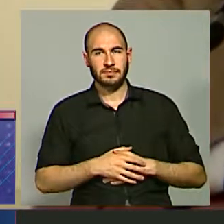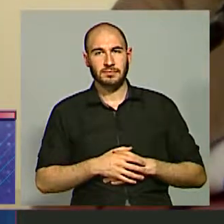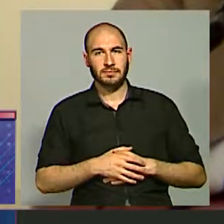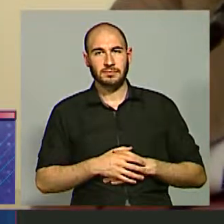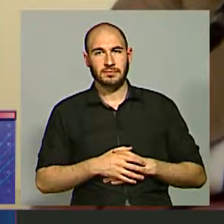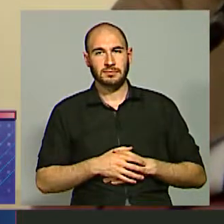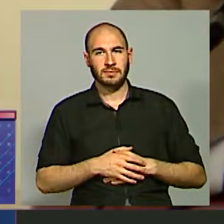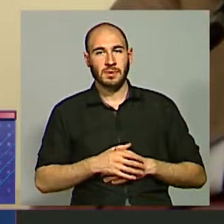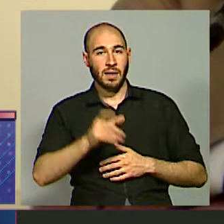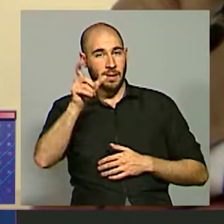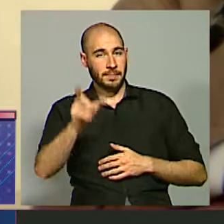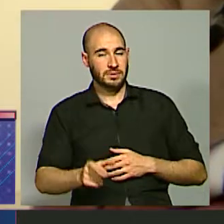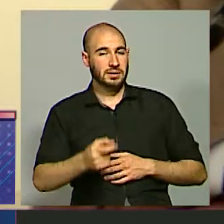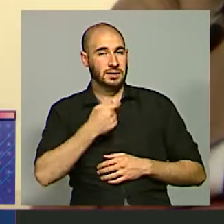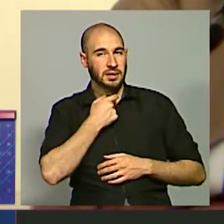El que quiera